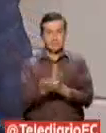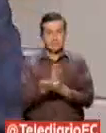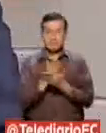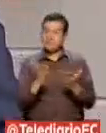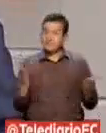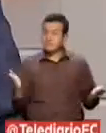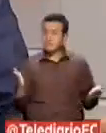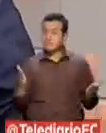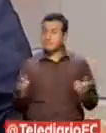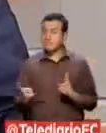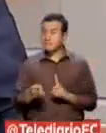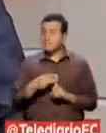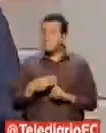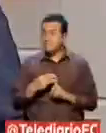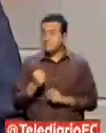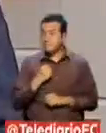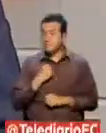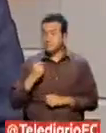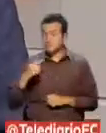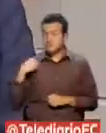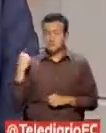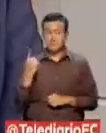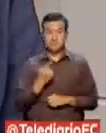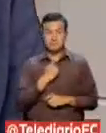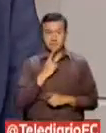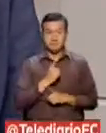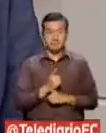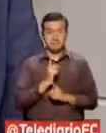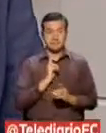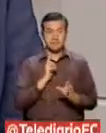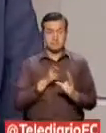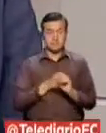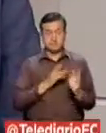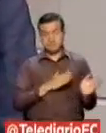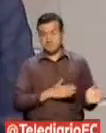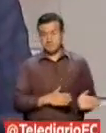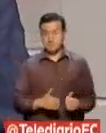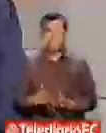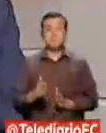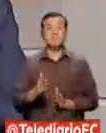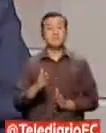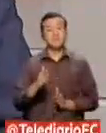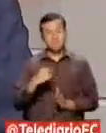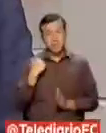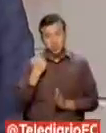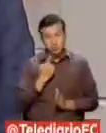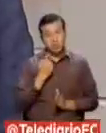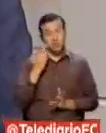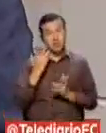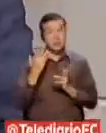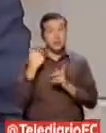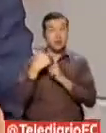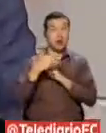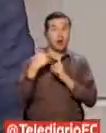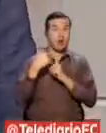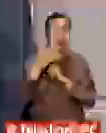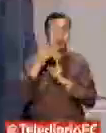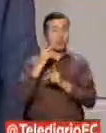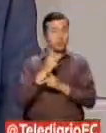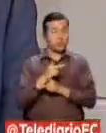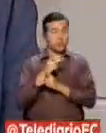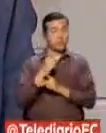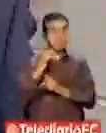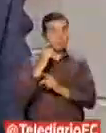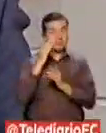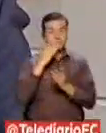Si las redes sociales nos pertenecen a todos y todos podemos participar en ellas, pero también podemos ser víctimas de ellas, este es un tema que